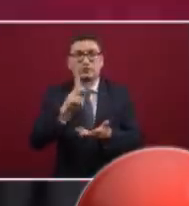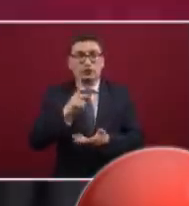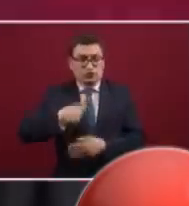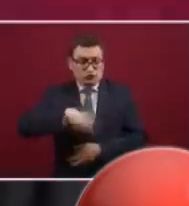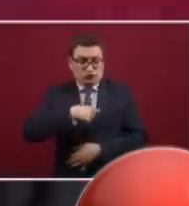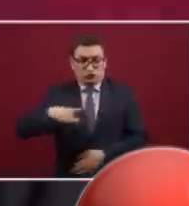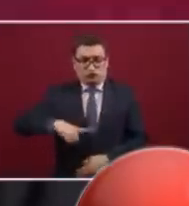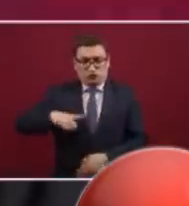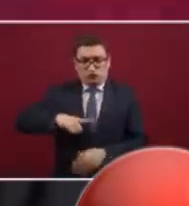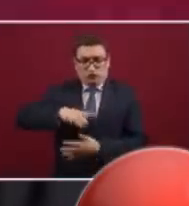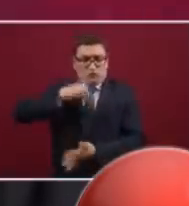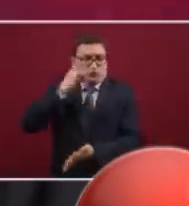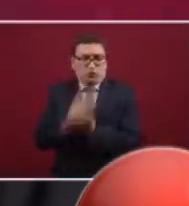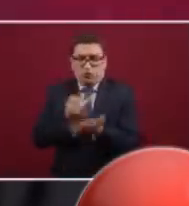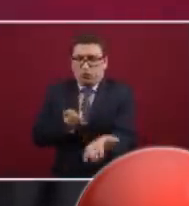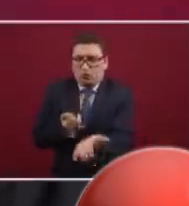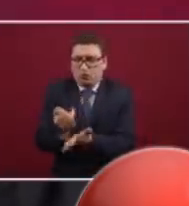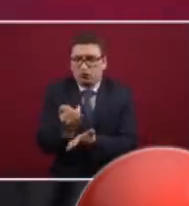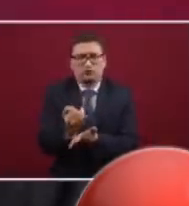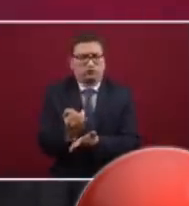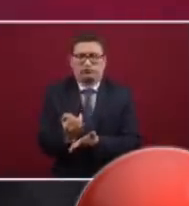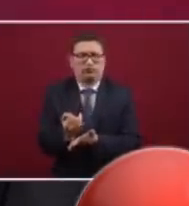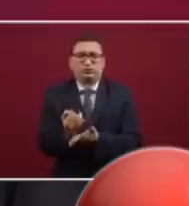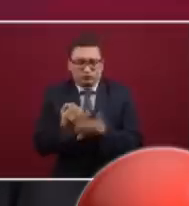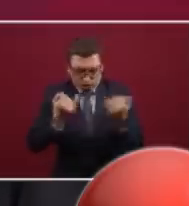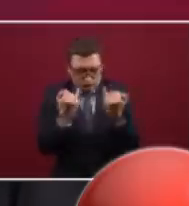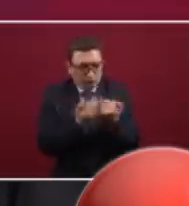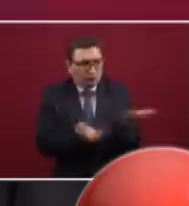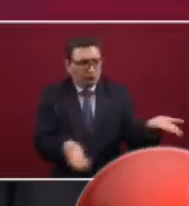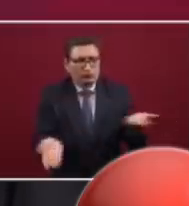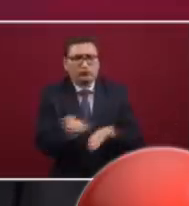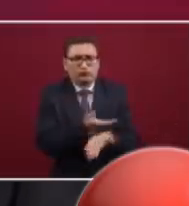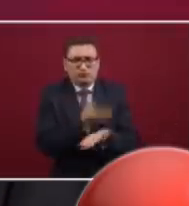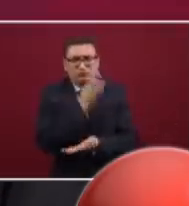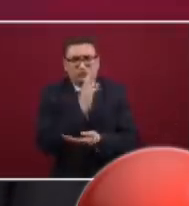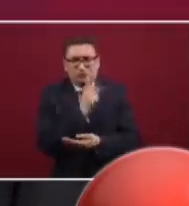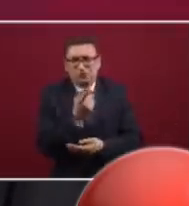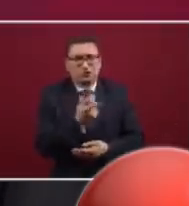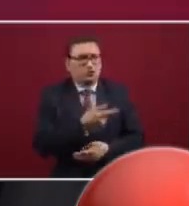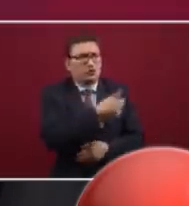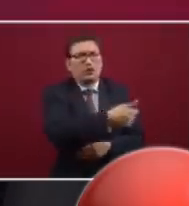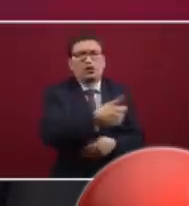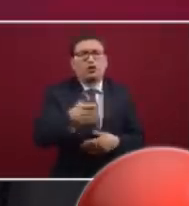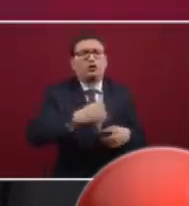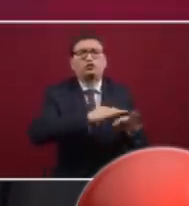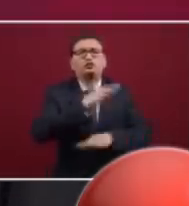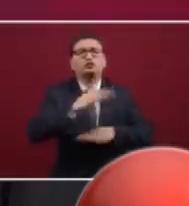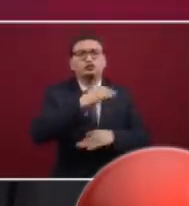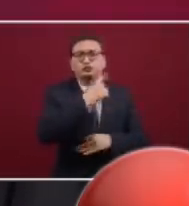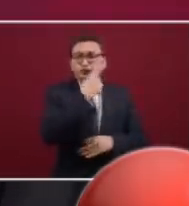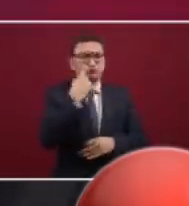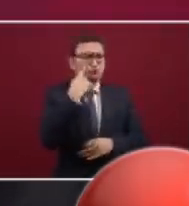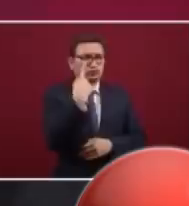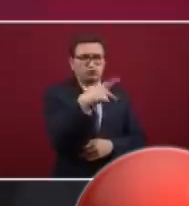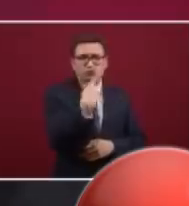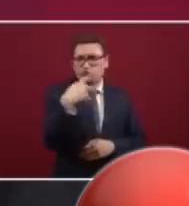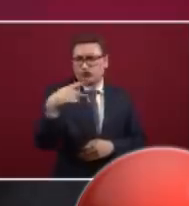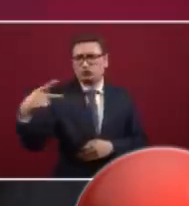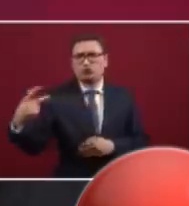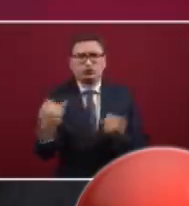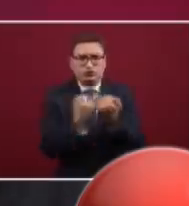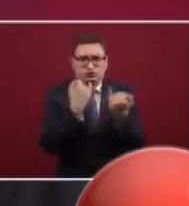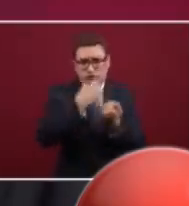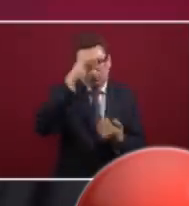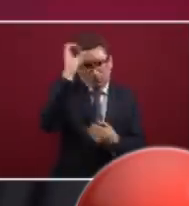nosotros vamos a decidir la política? ¿Por qué no se comparte y todos opinamos y hay